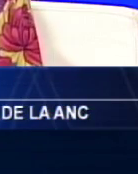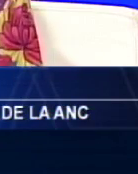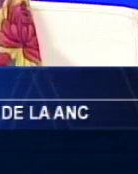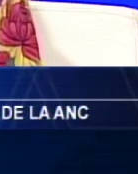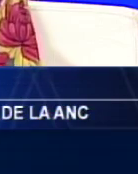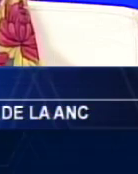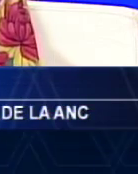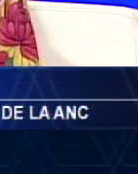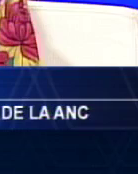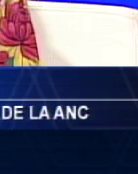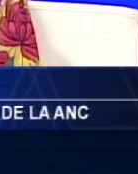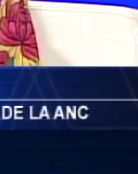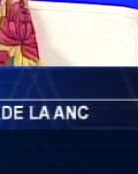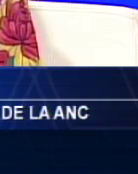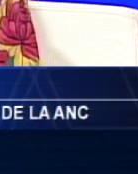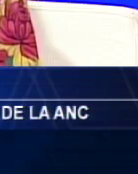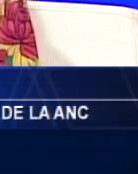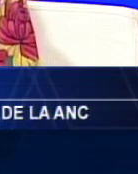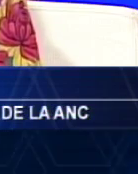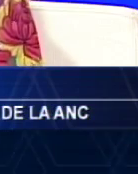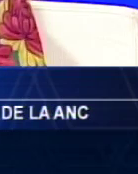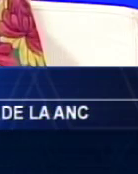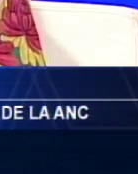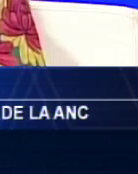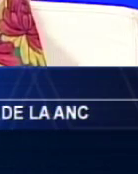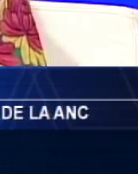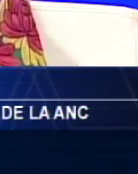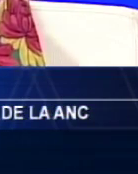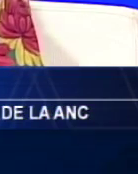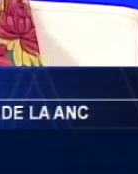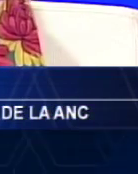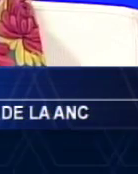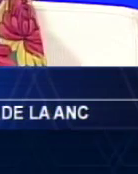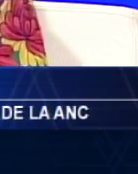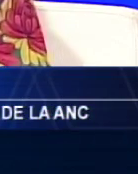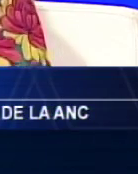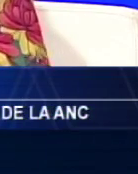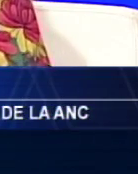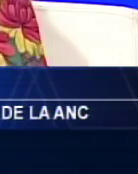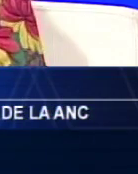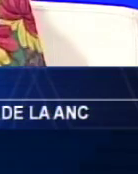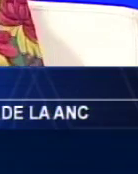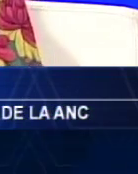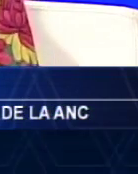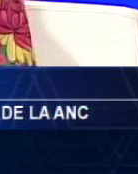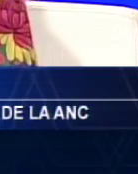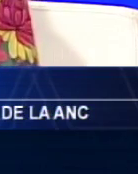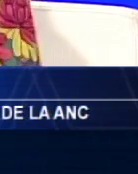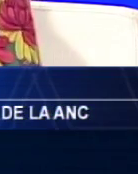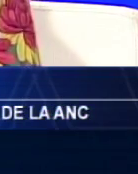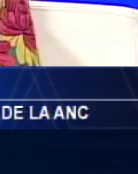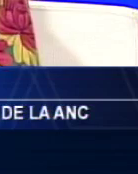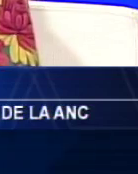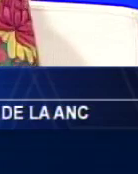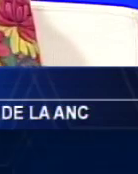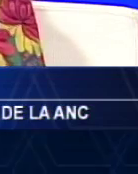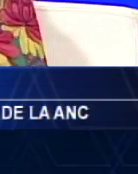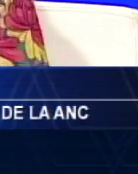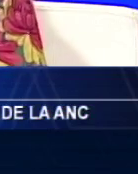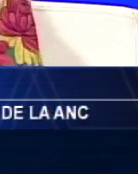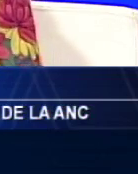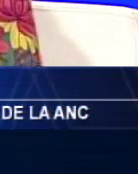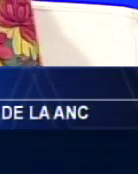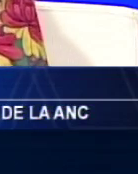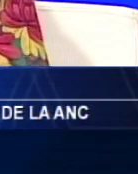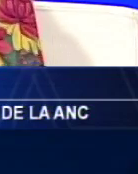incuestionable. Aquí ganó la Asamblea Nacional, que luego se convirtió en un ente en desacato para todo el país, cuyas